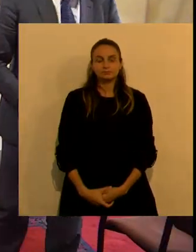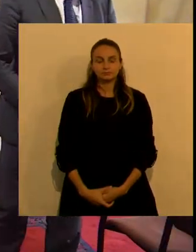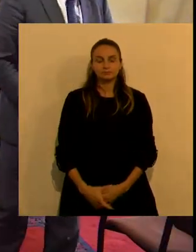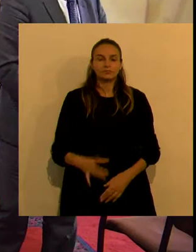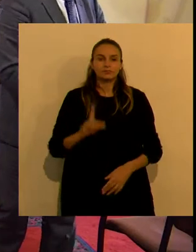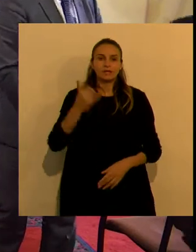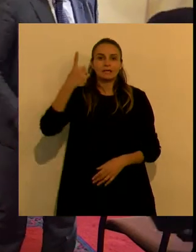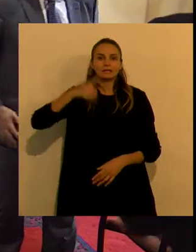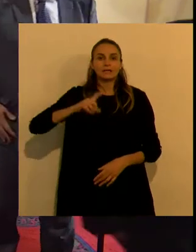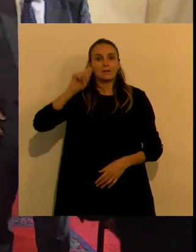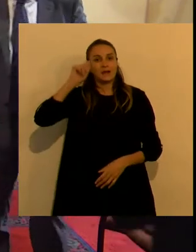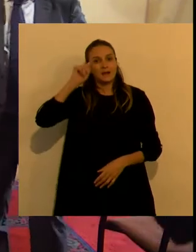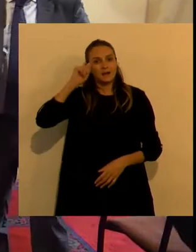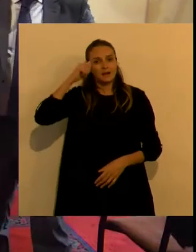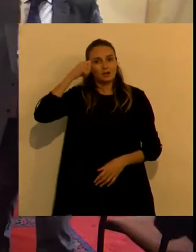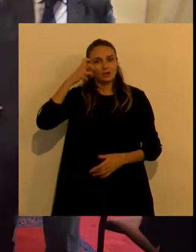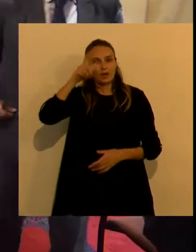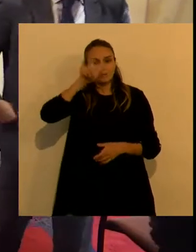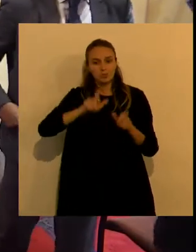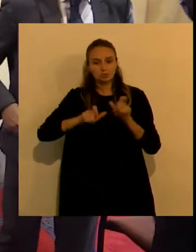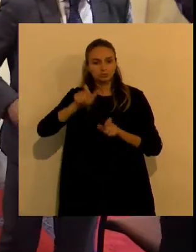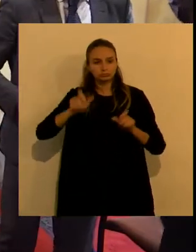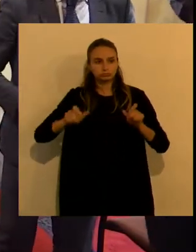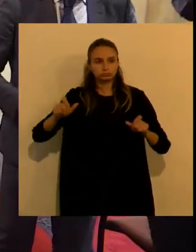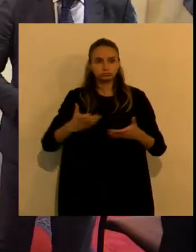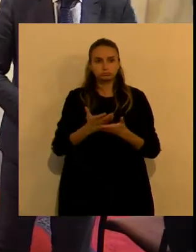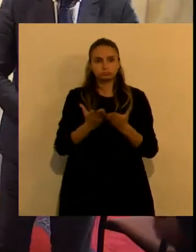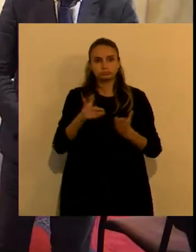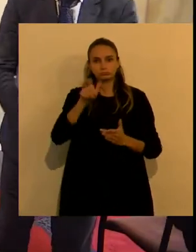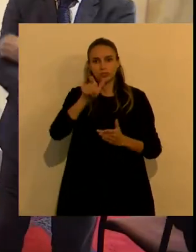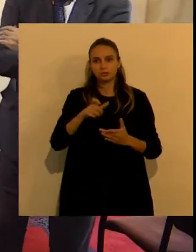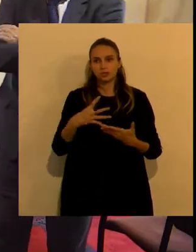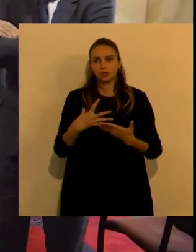Recordamos a todos abandonar la sala